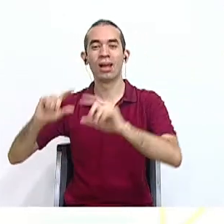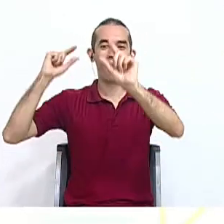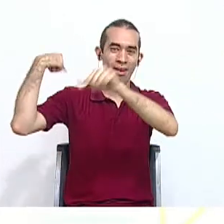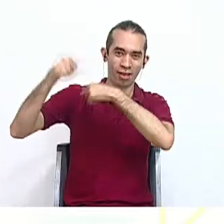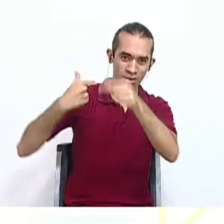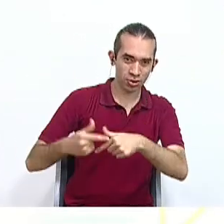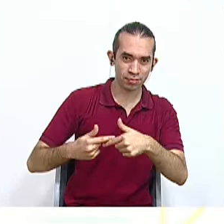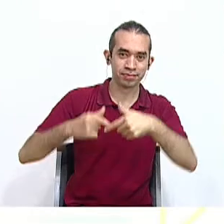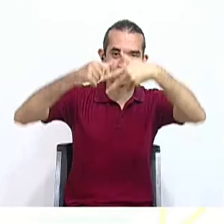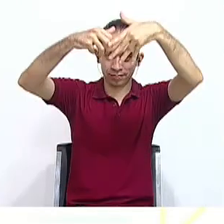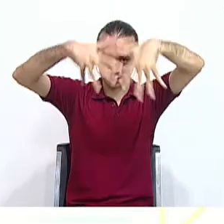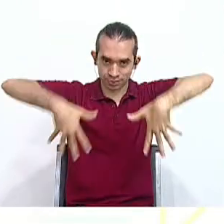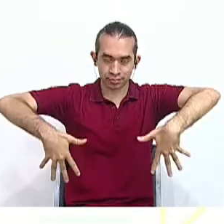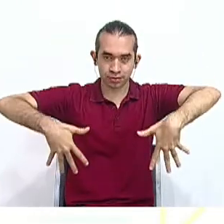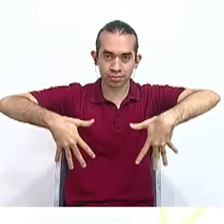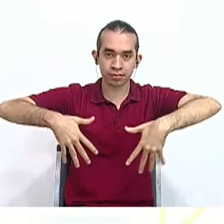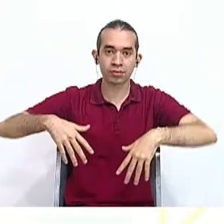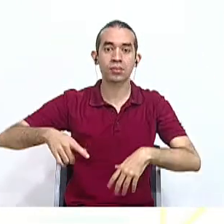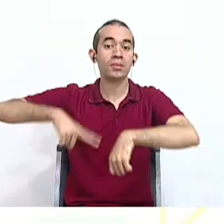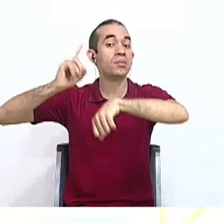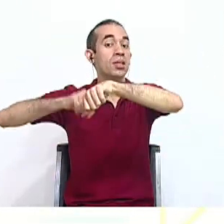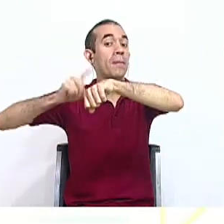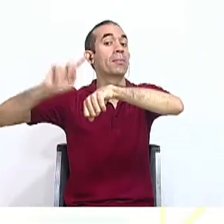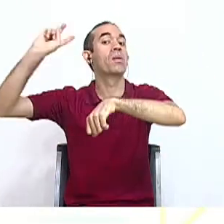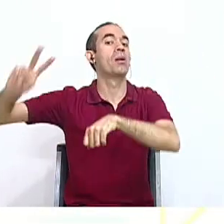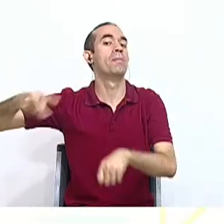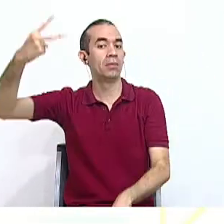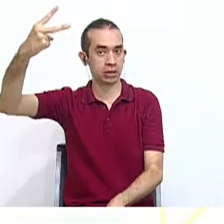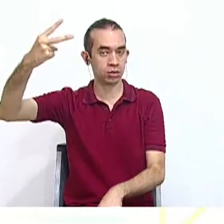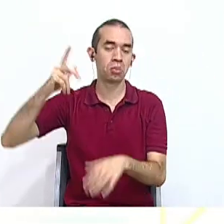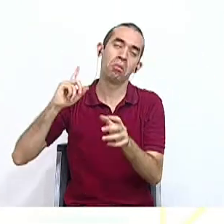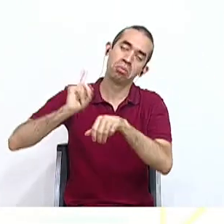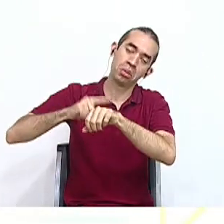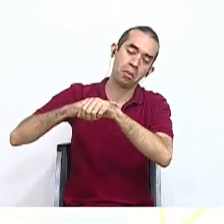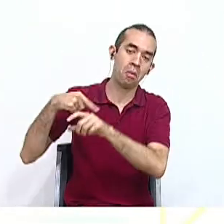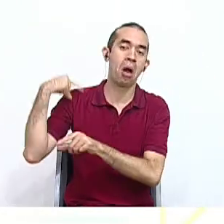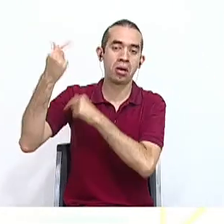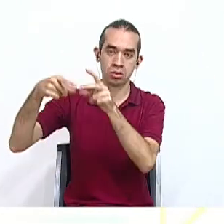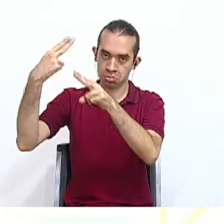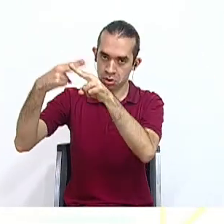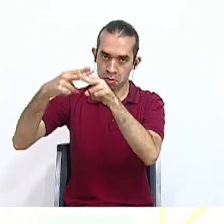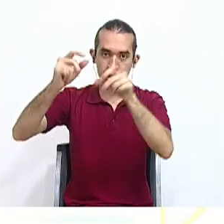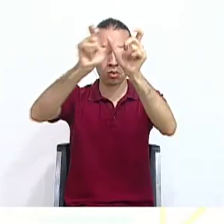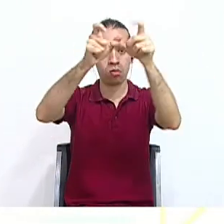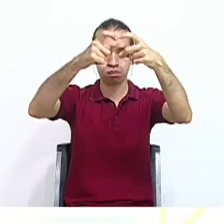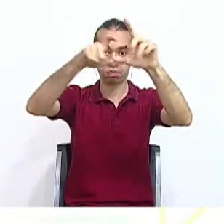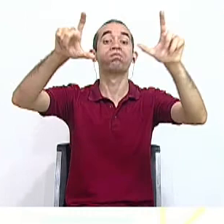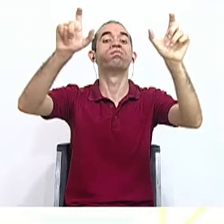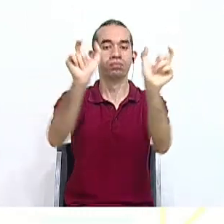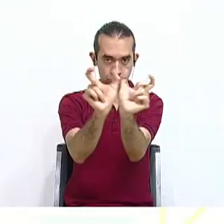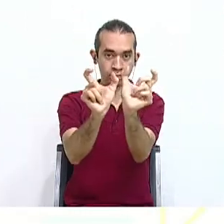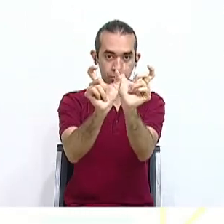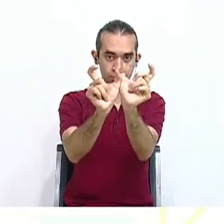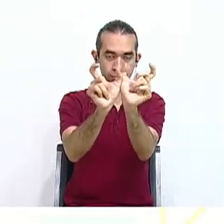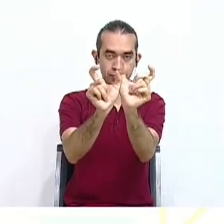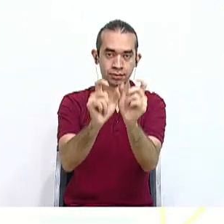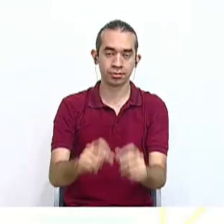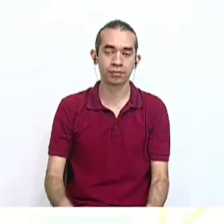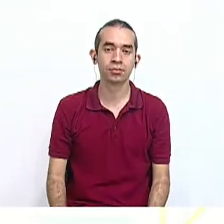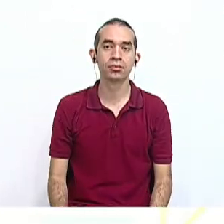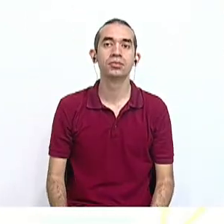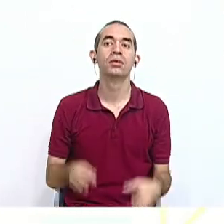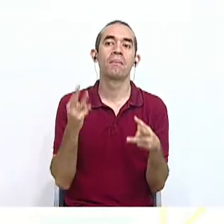de generación o tiempo de duplicación. ¿De acuerdo? Entonces, nosotros